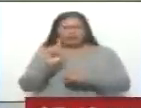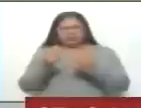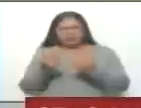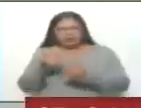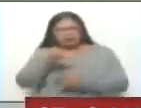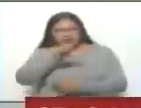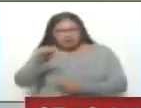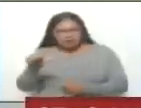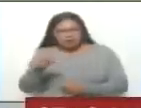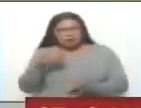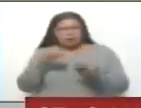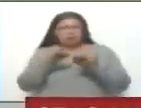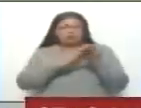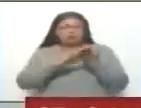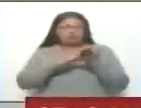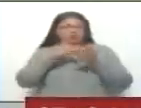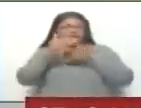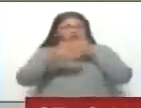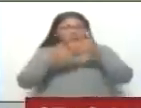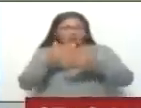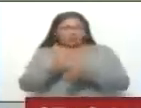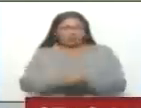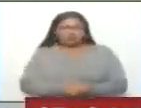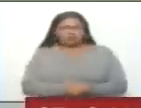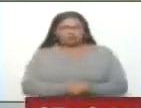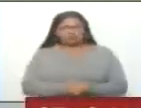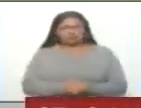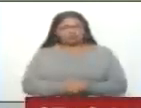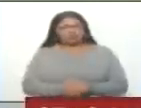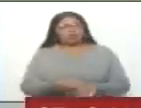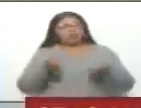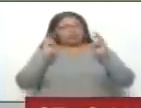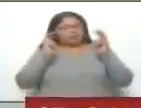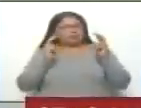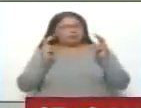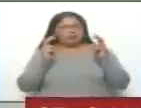semana vamos a ir resolviendo las cosas. El tema